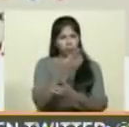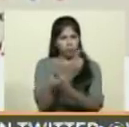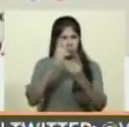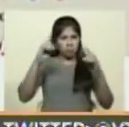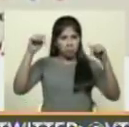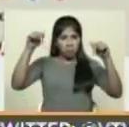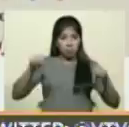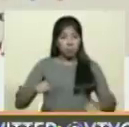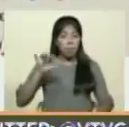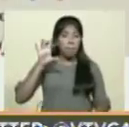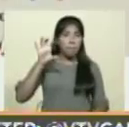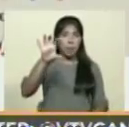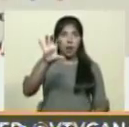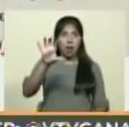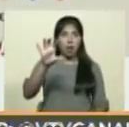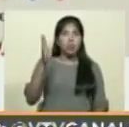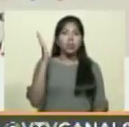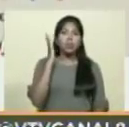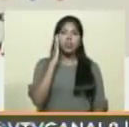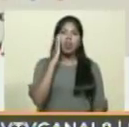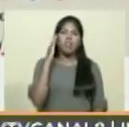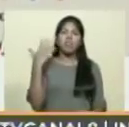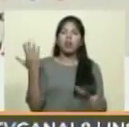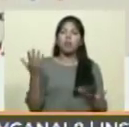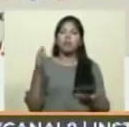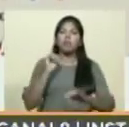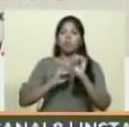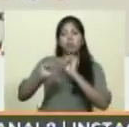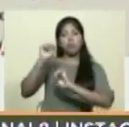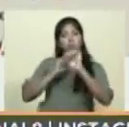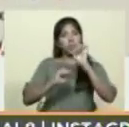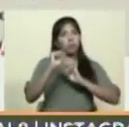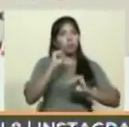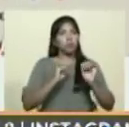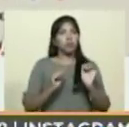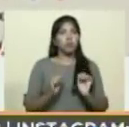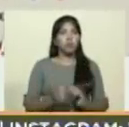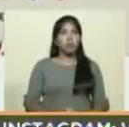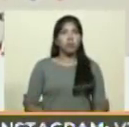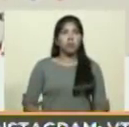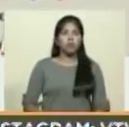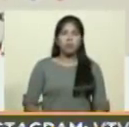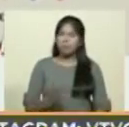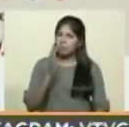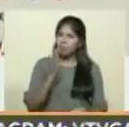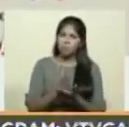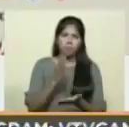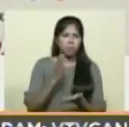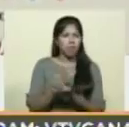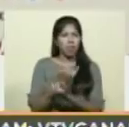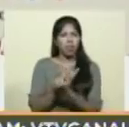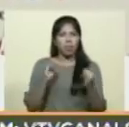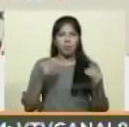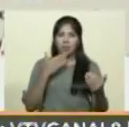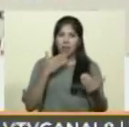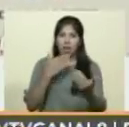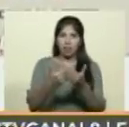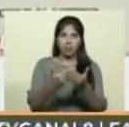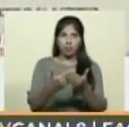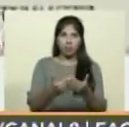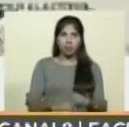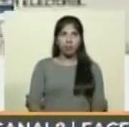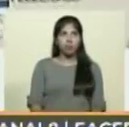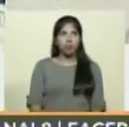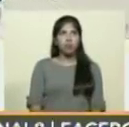este país sabrá defender, como siempre, su soberanía. Muchísimas gracias.